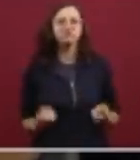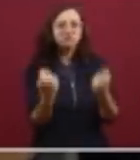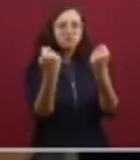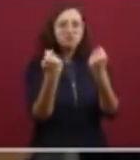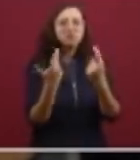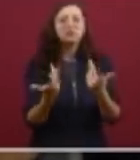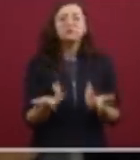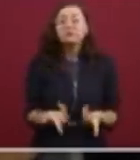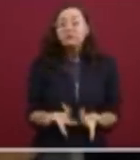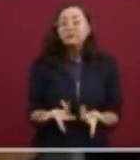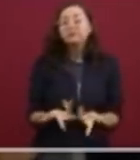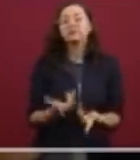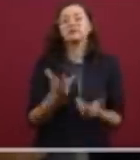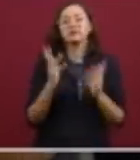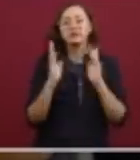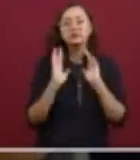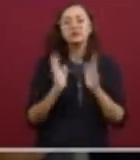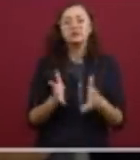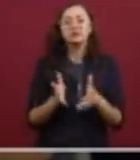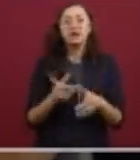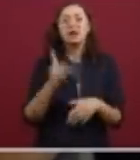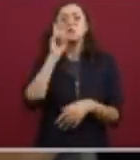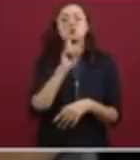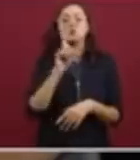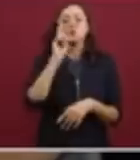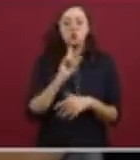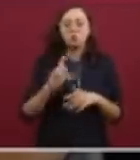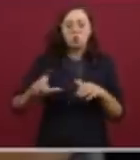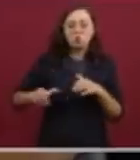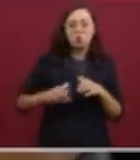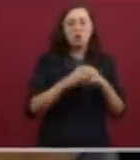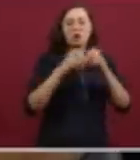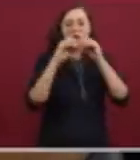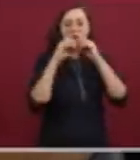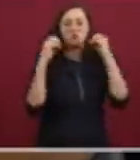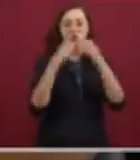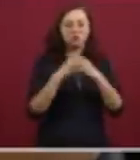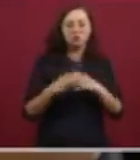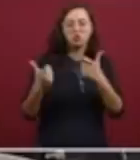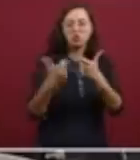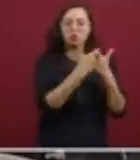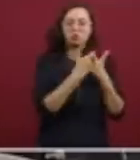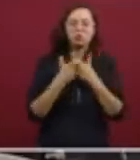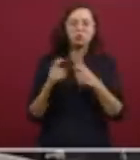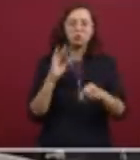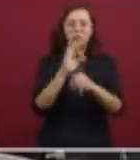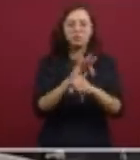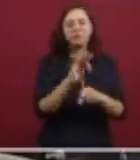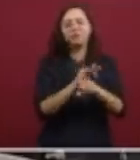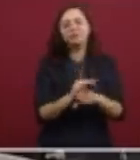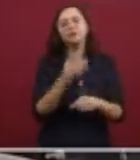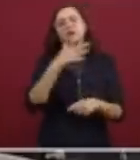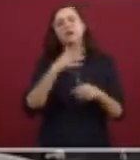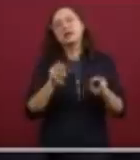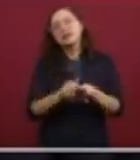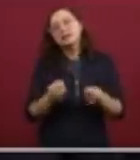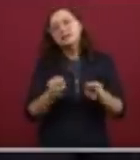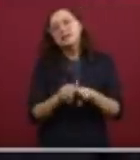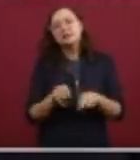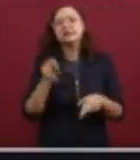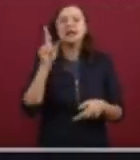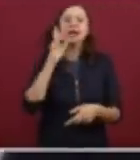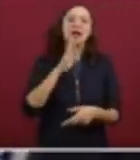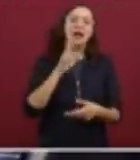Se ha creado una organización de mujeres luchadoras de la cooperativa que son nietas, hijas, madres,